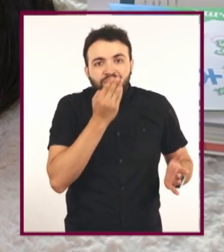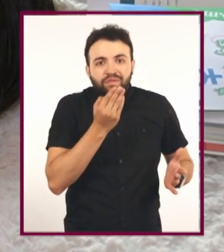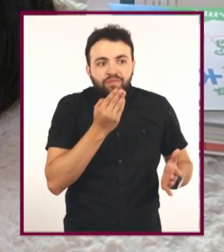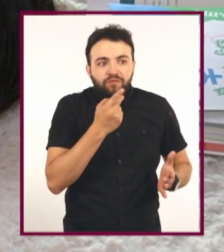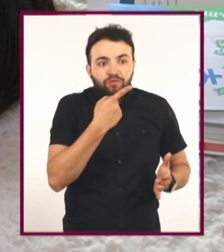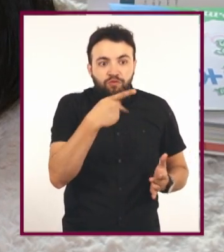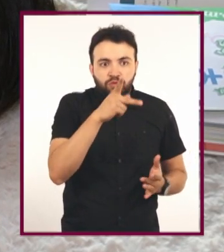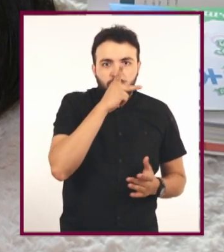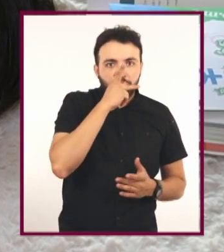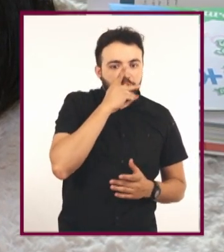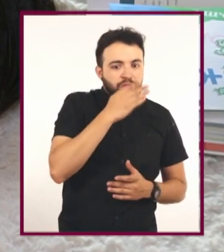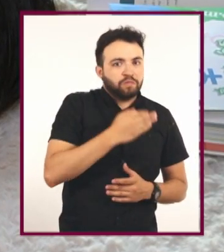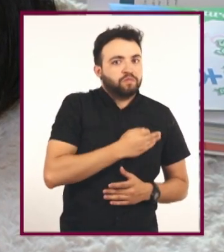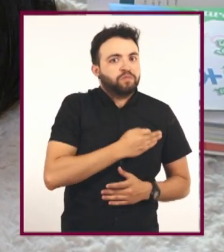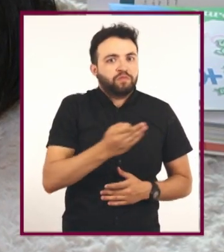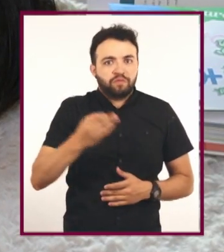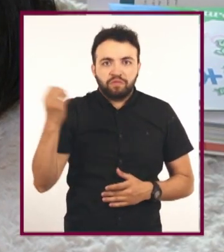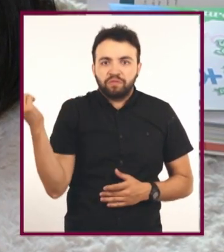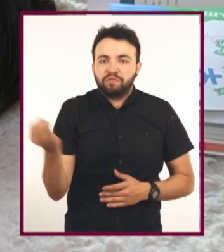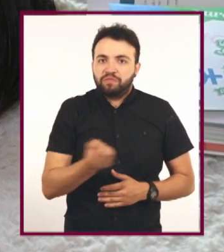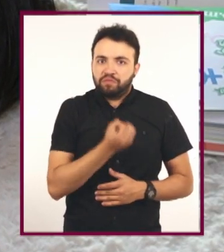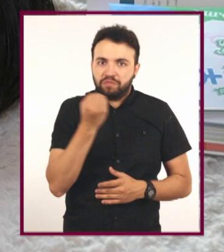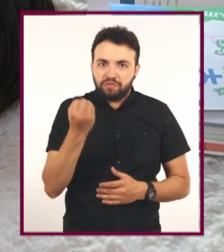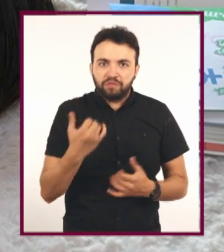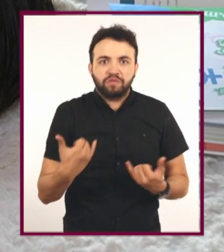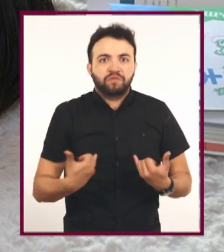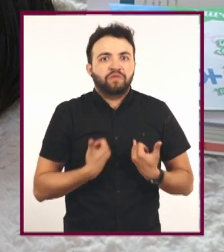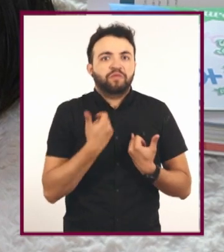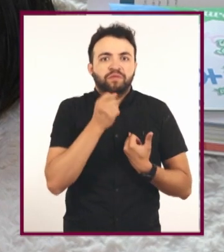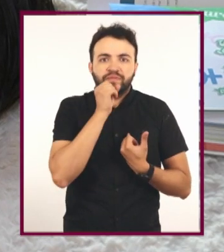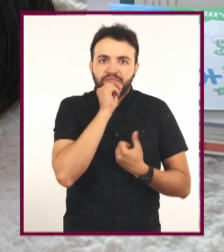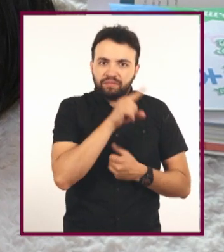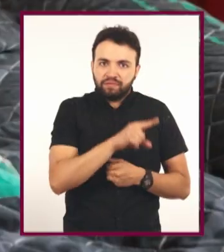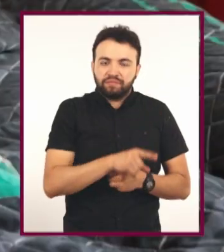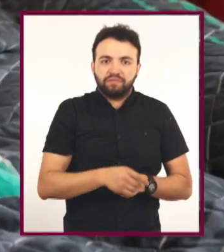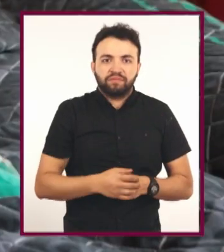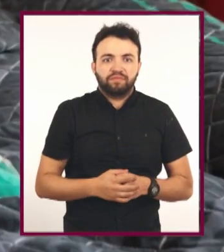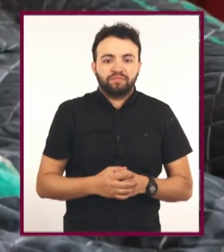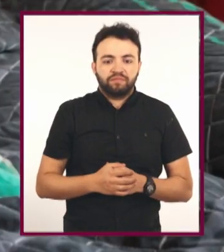Tus papás son súper jóvenes y súper buena onda.